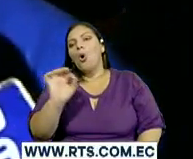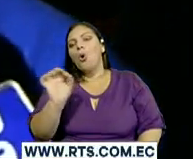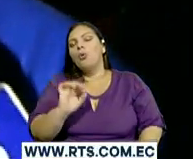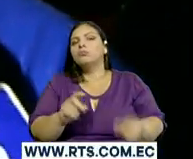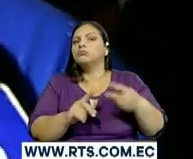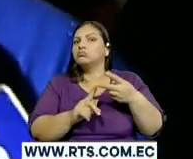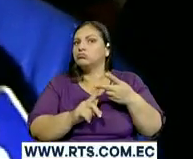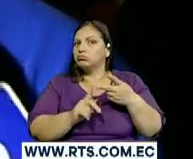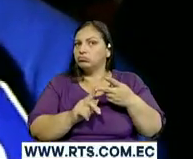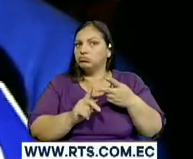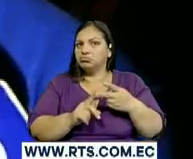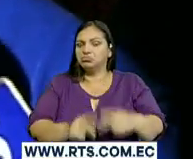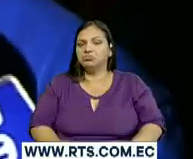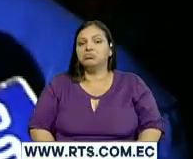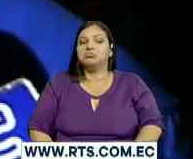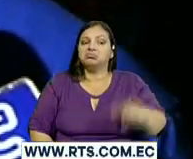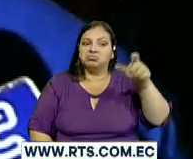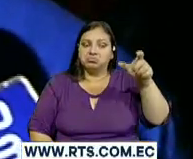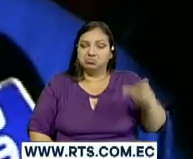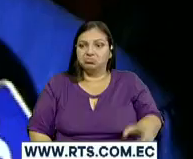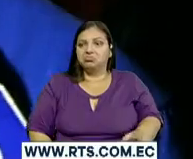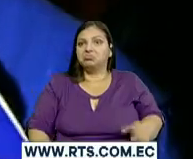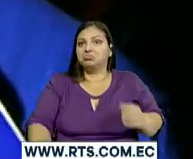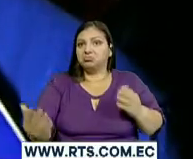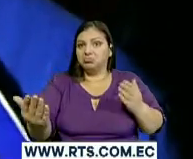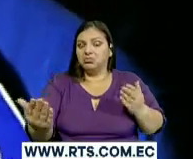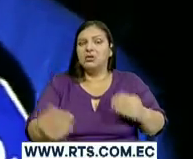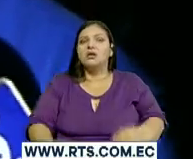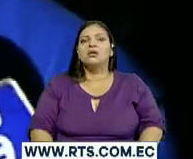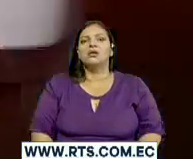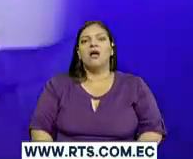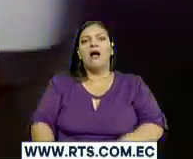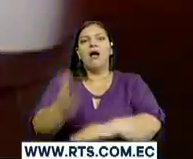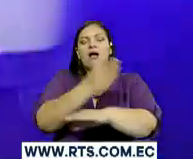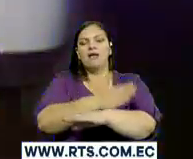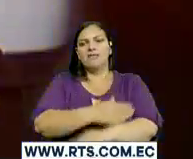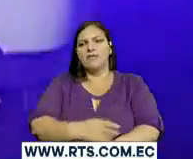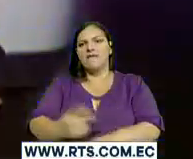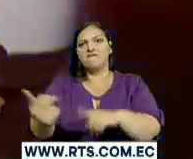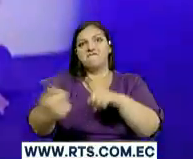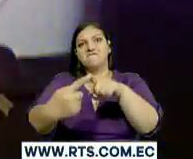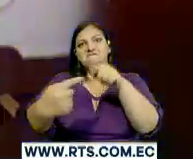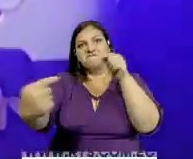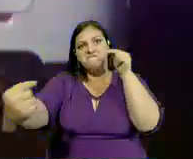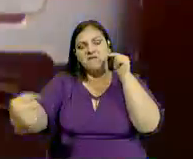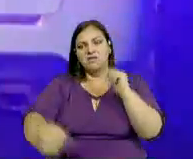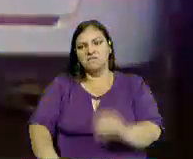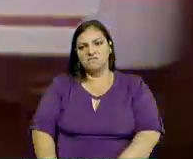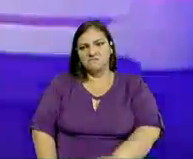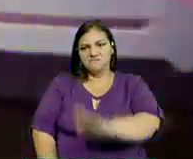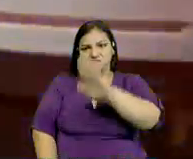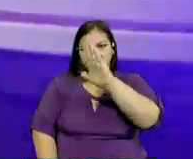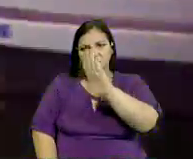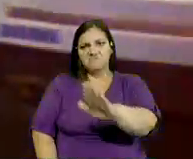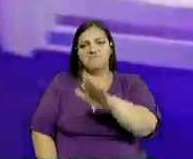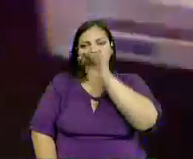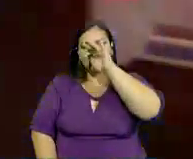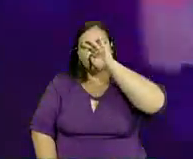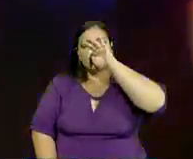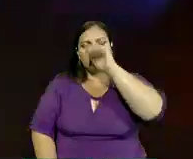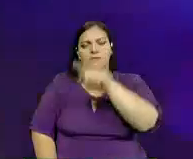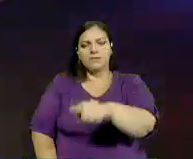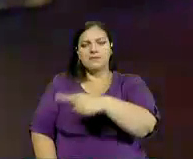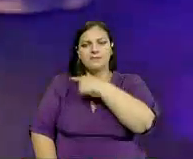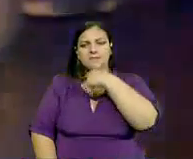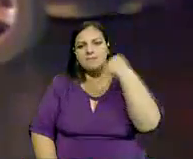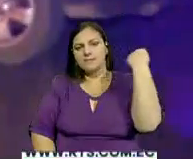clandestino. Y mire, ¿cómo se llama?, creo que ha venido con una carrera para acá y lo han desinteresado. ¿Tal vez su hermano puso resistencia? Creo